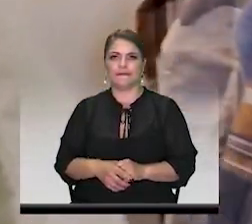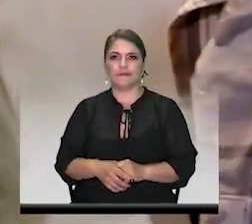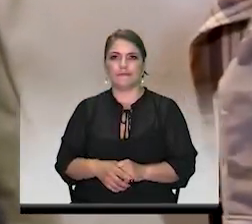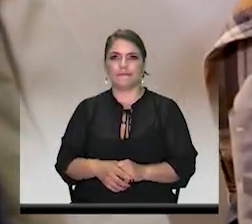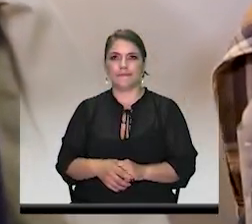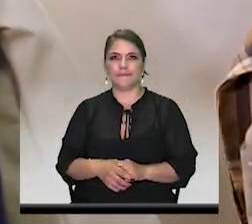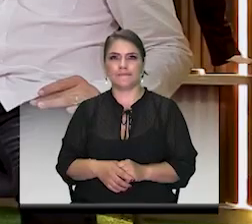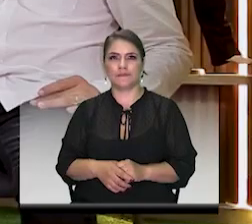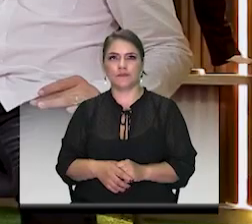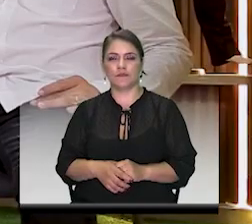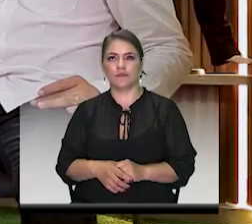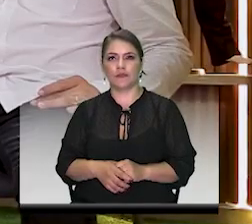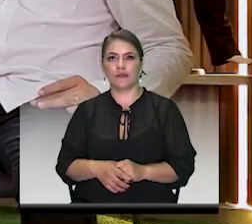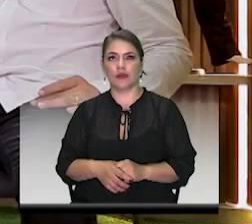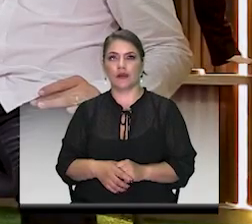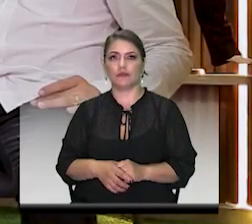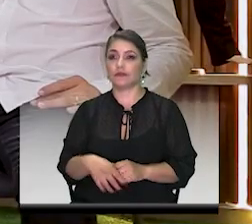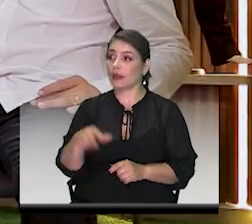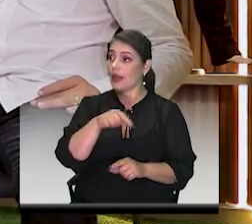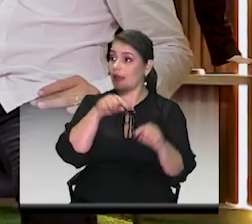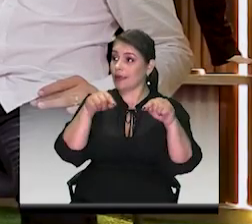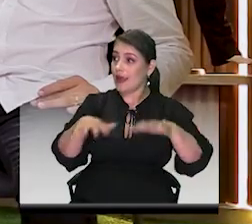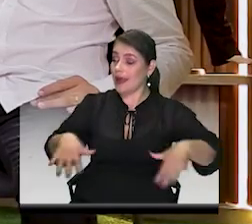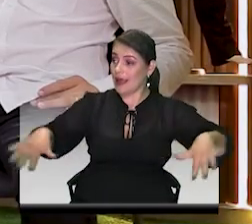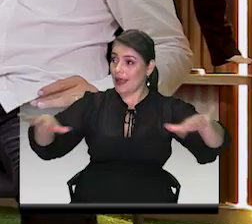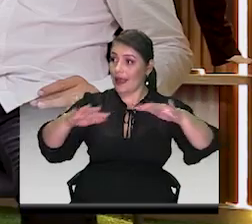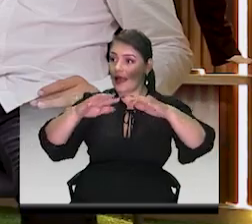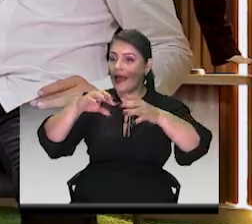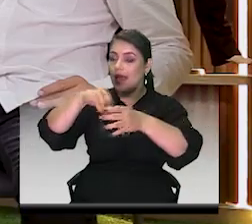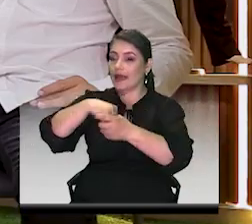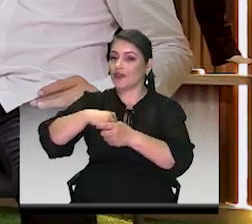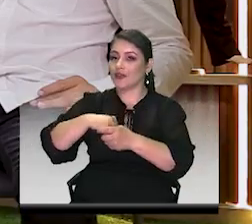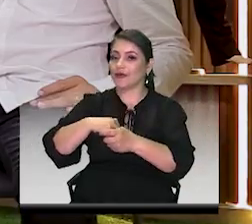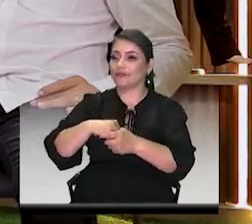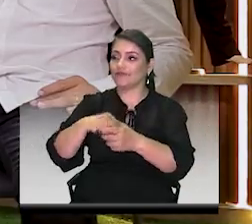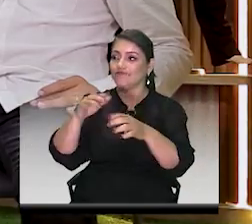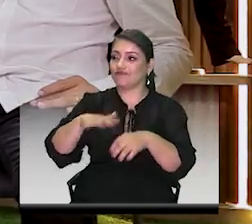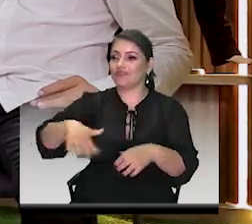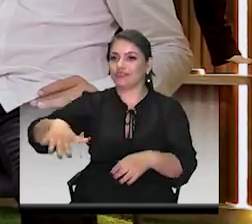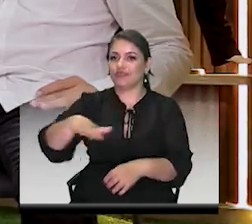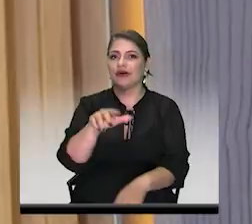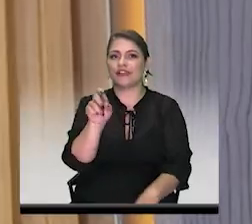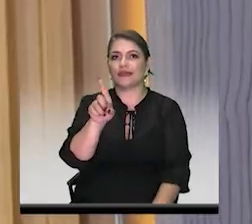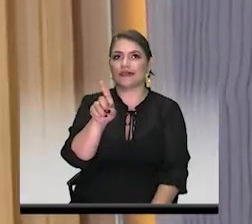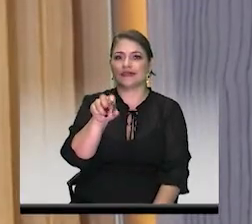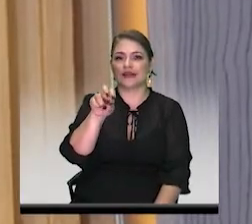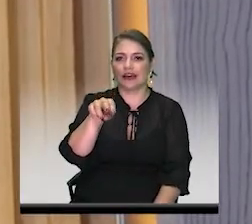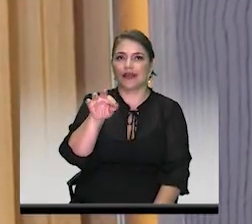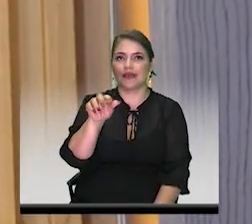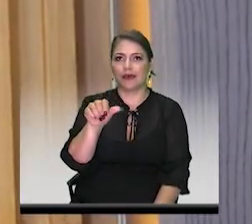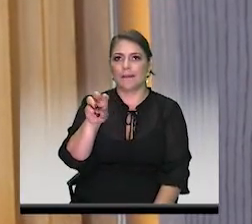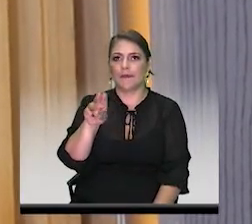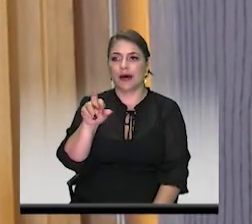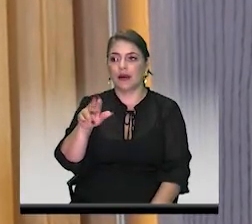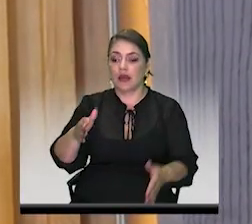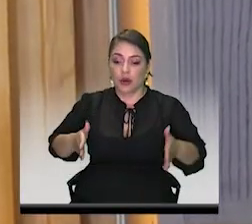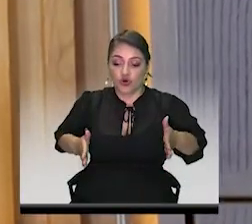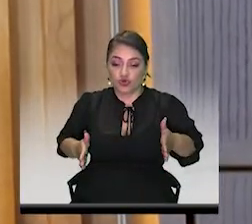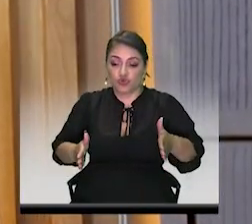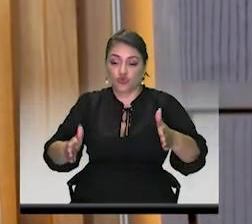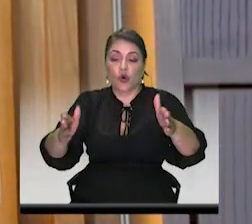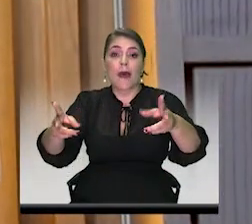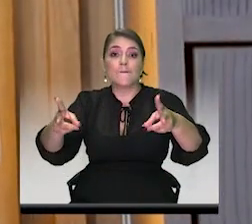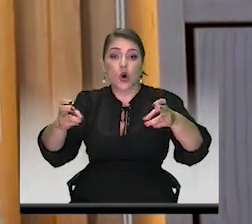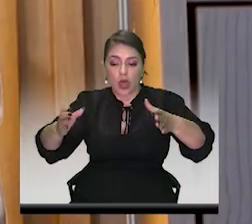Diana, precisamente estamos al interior del barrio Santa María. Alrededor de la Vía de la Moda se ha venido creciendo todo este